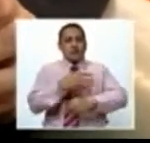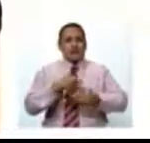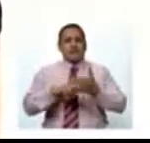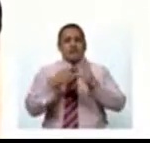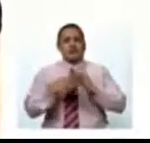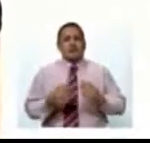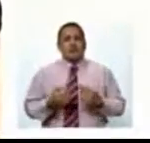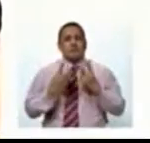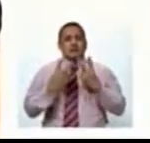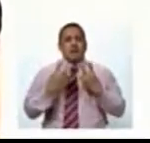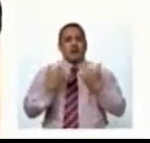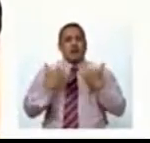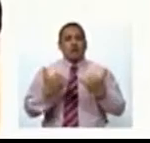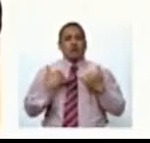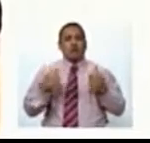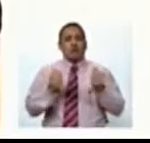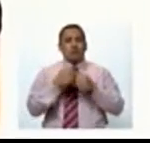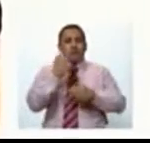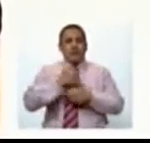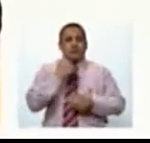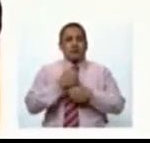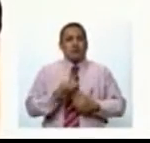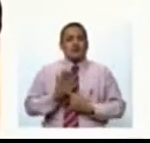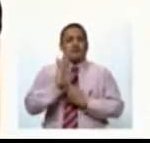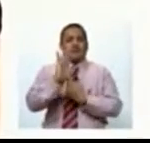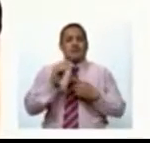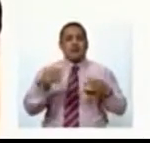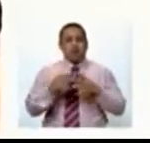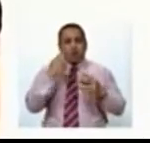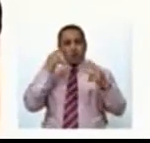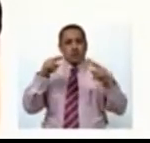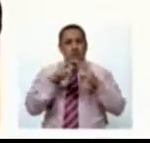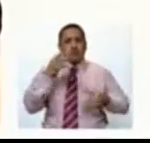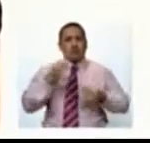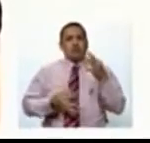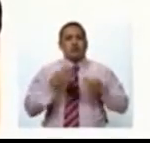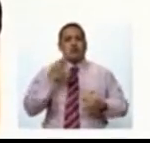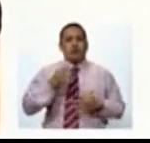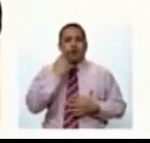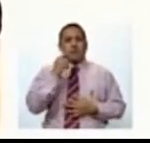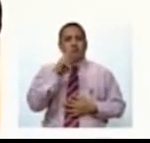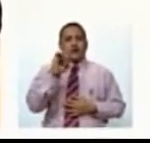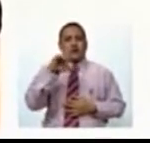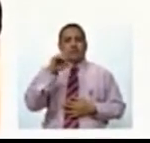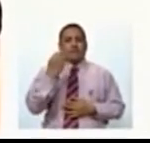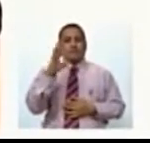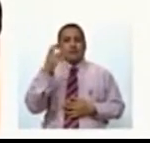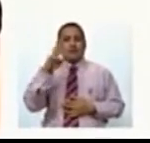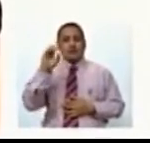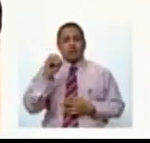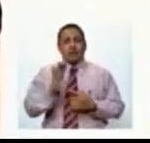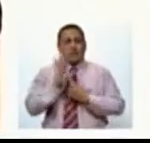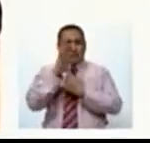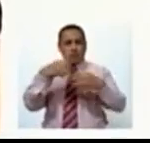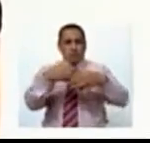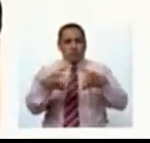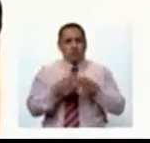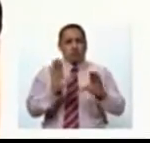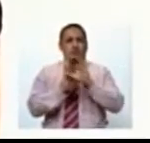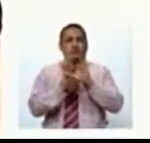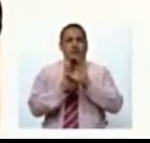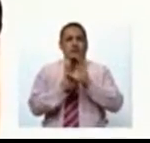ver con una obra que ha hecho el reconocido jurista Raúl Ferrero Costa y que la ha publicado el Centro de Estudios